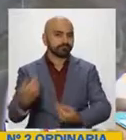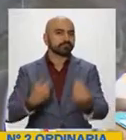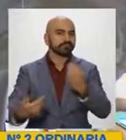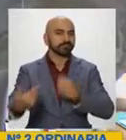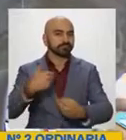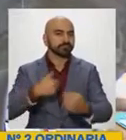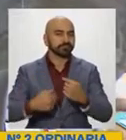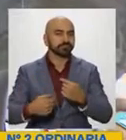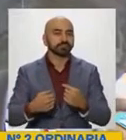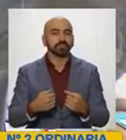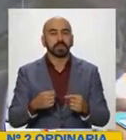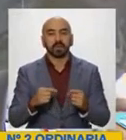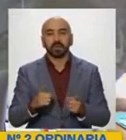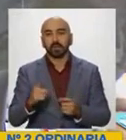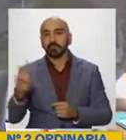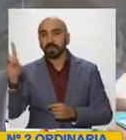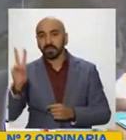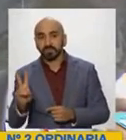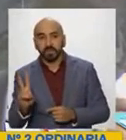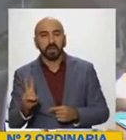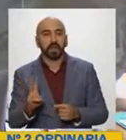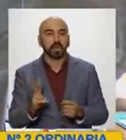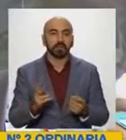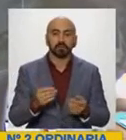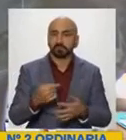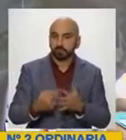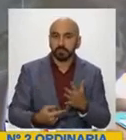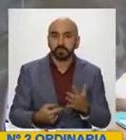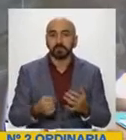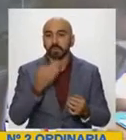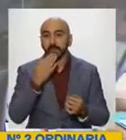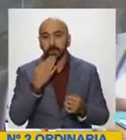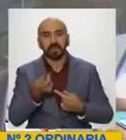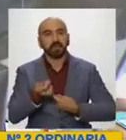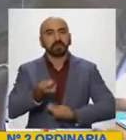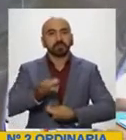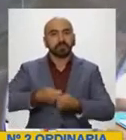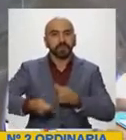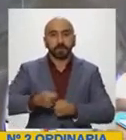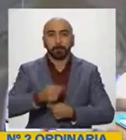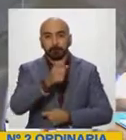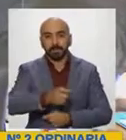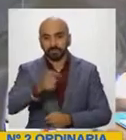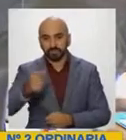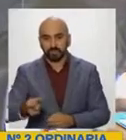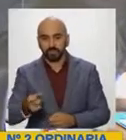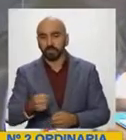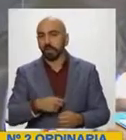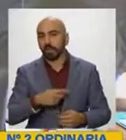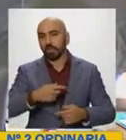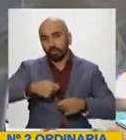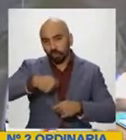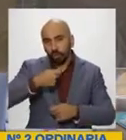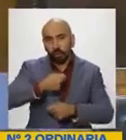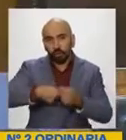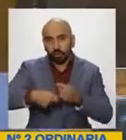respuesta a nuestro país, sino que también en la trata de personas y el narcotráfico como un problema que se extiende al resto del país.